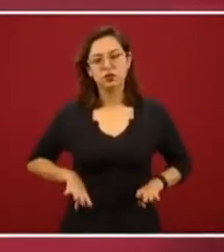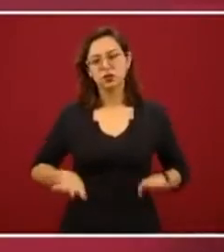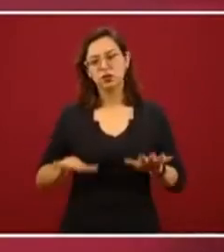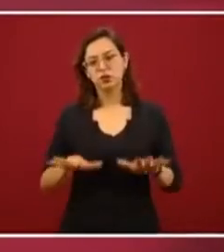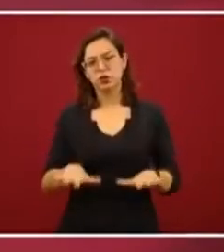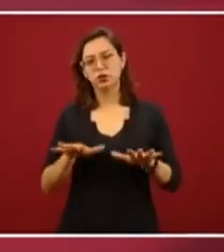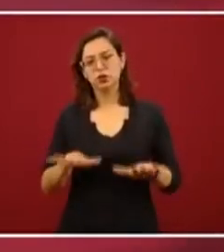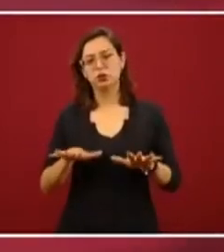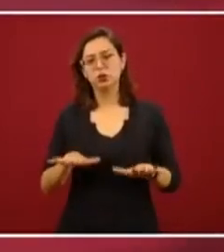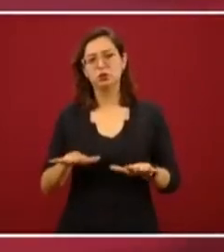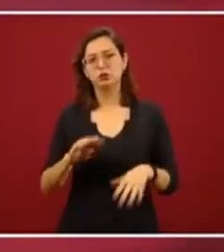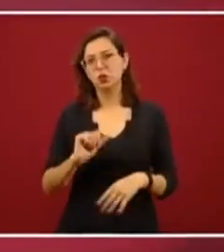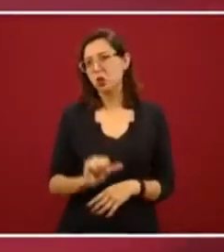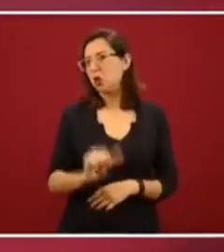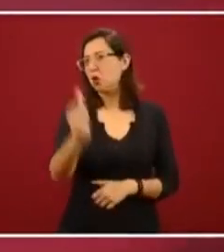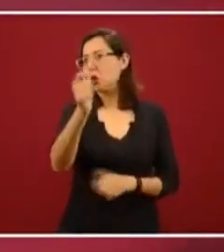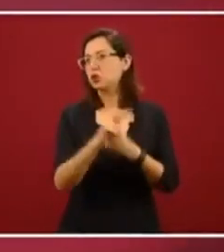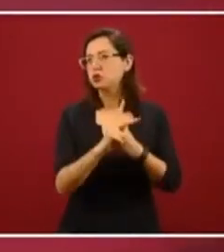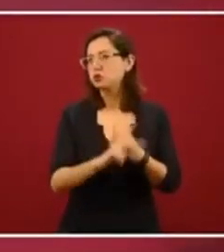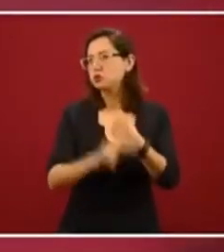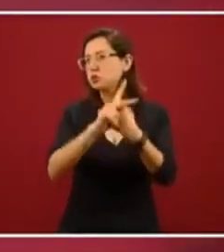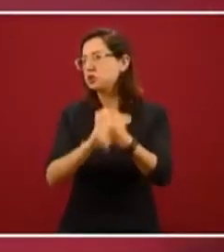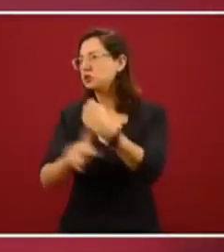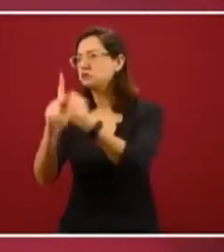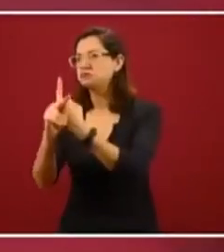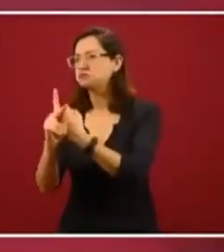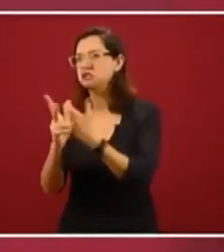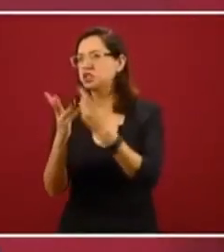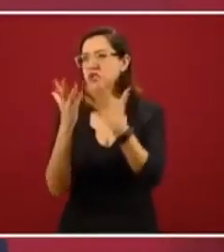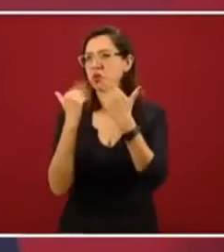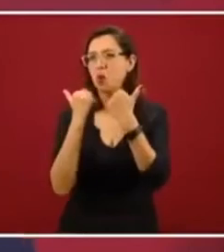con relación a otros países del mundo.